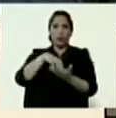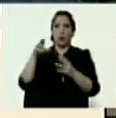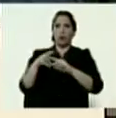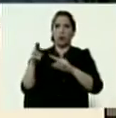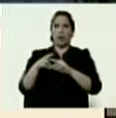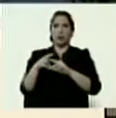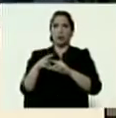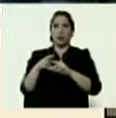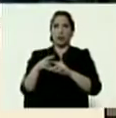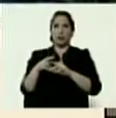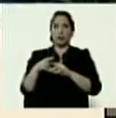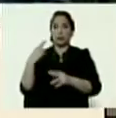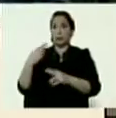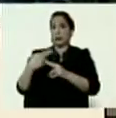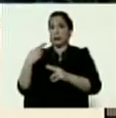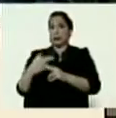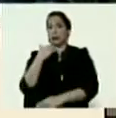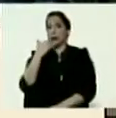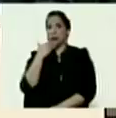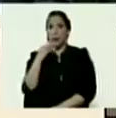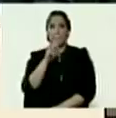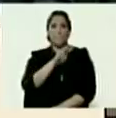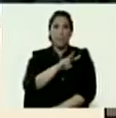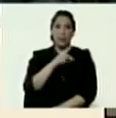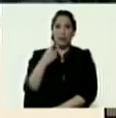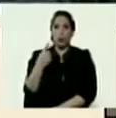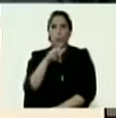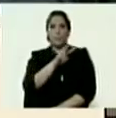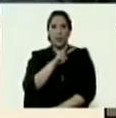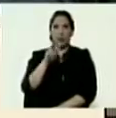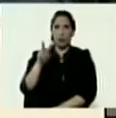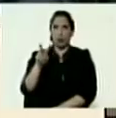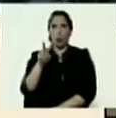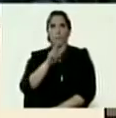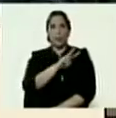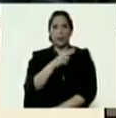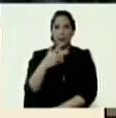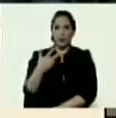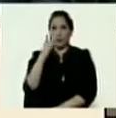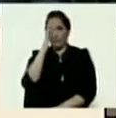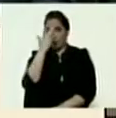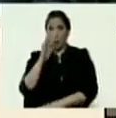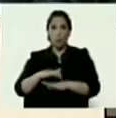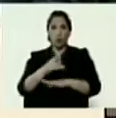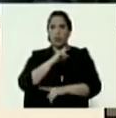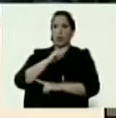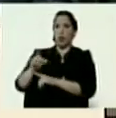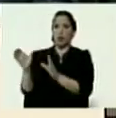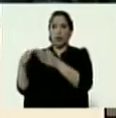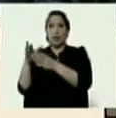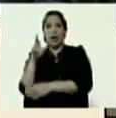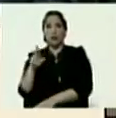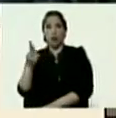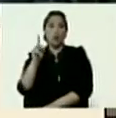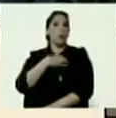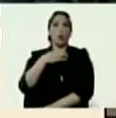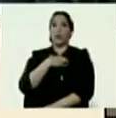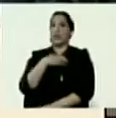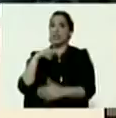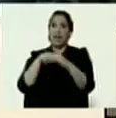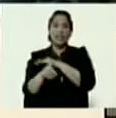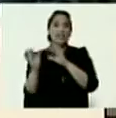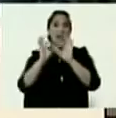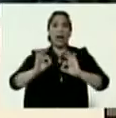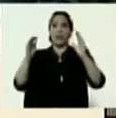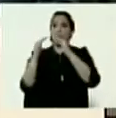estuvieron en riesgo en esos días del 21, el 22 y el 23 de febrero, porque la orden de Los Rastrojos es que no podía salir nadie de sus casas